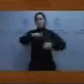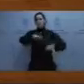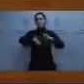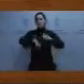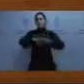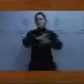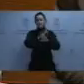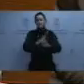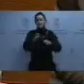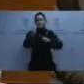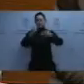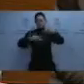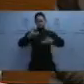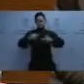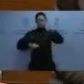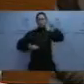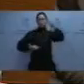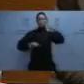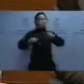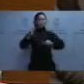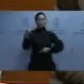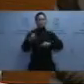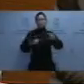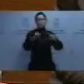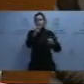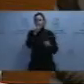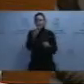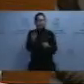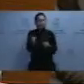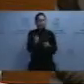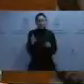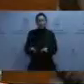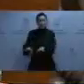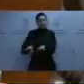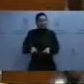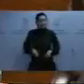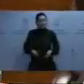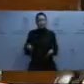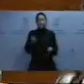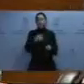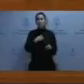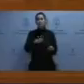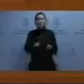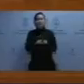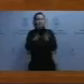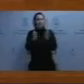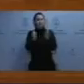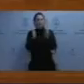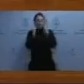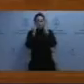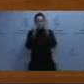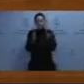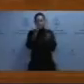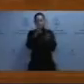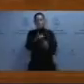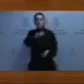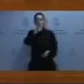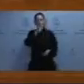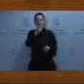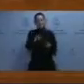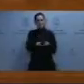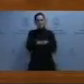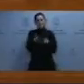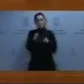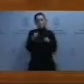cuadran. Es inadmisible y bochornoso que se siga saqueando a las personas mayores, que se les sigan incautando los